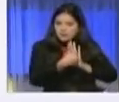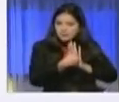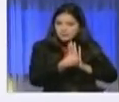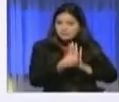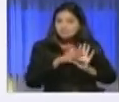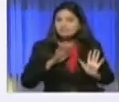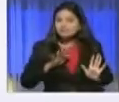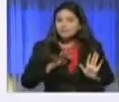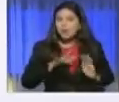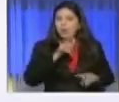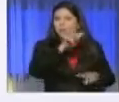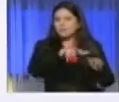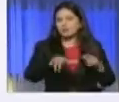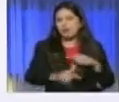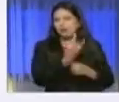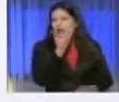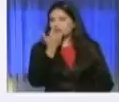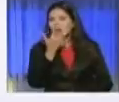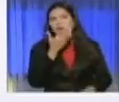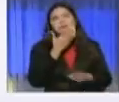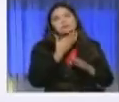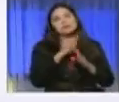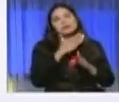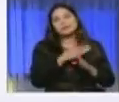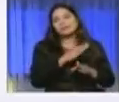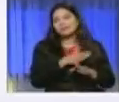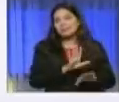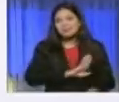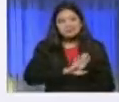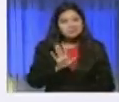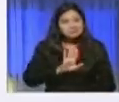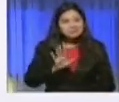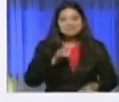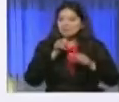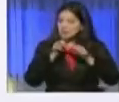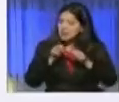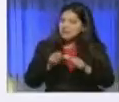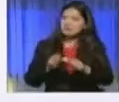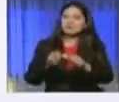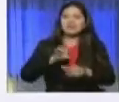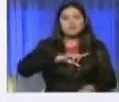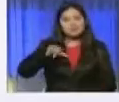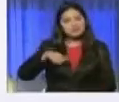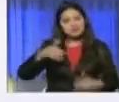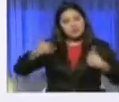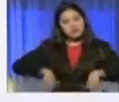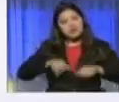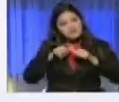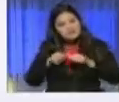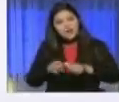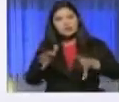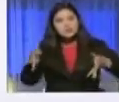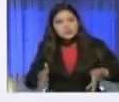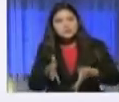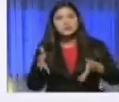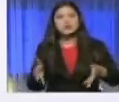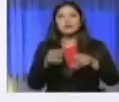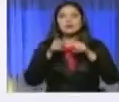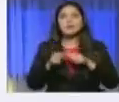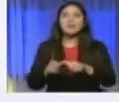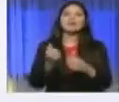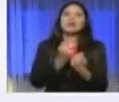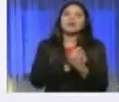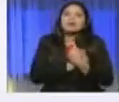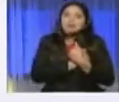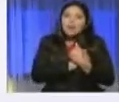por los traidores, pero no importa, no nos van a detener. Vamos a continuar con este empuje, este impulso, este amor que